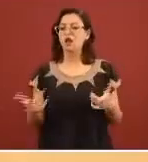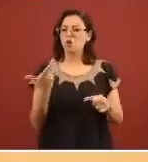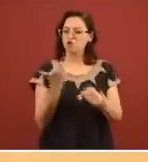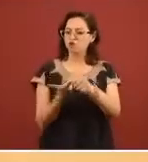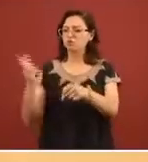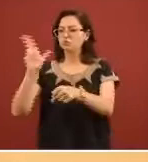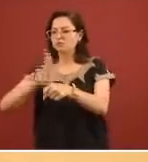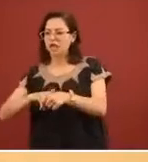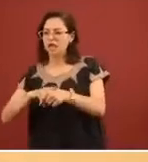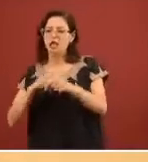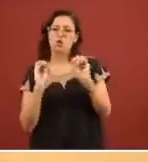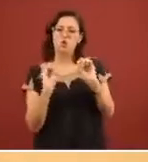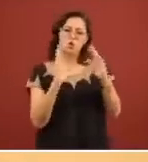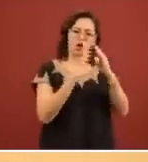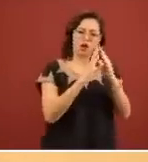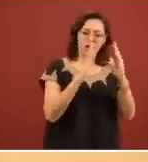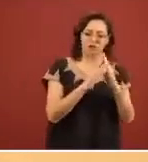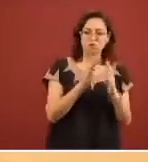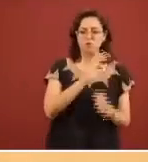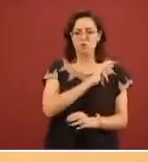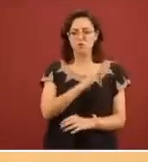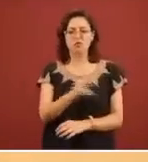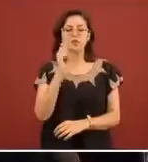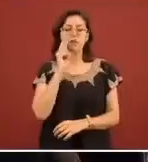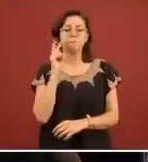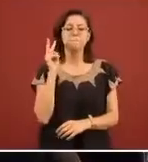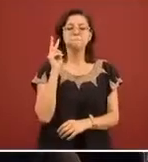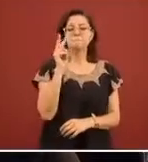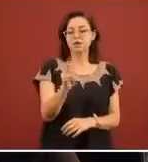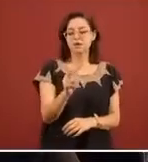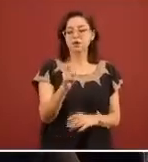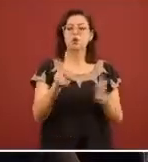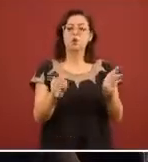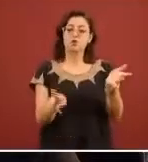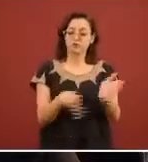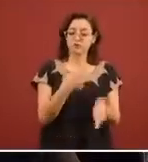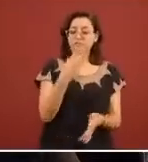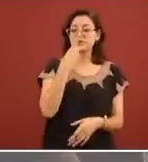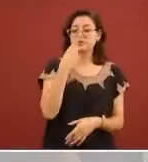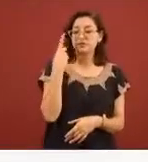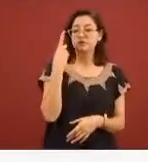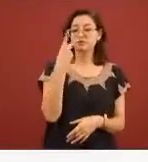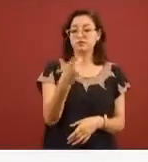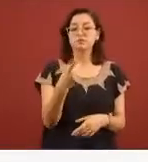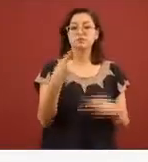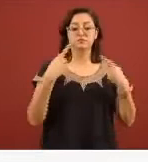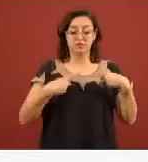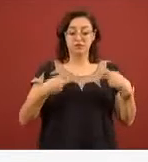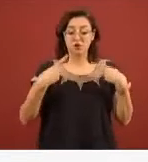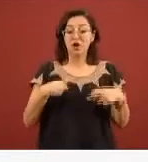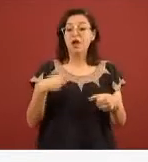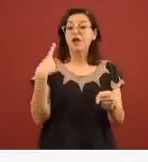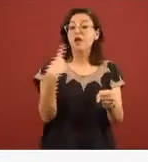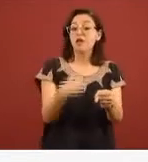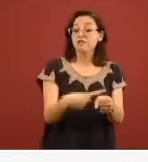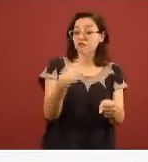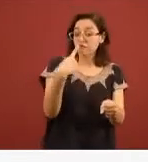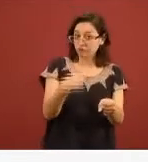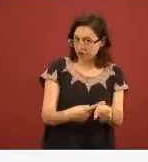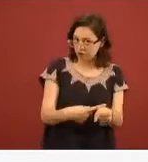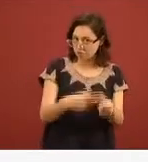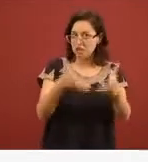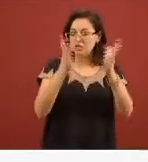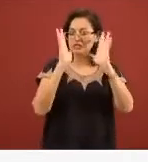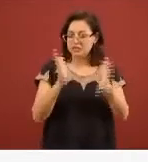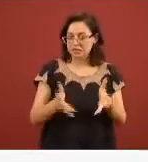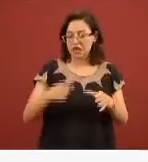estos pacientes han evolucionado, recordando nuevamente que estos son casos confirmados ya